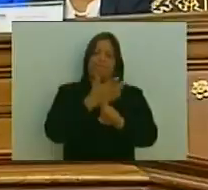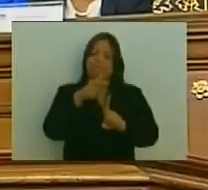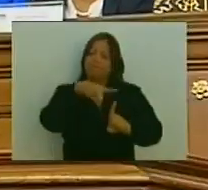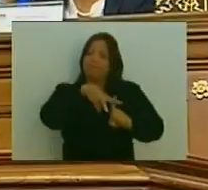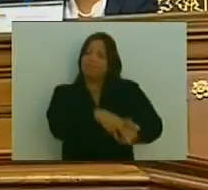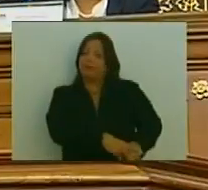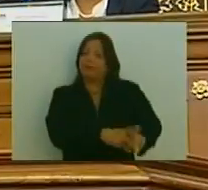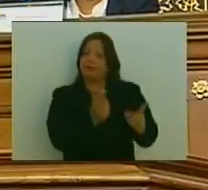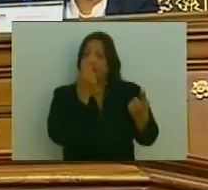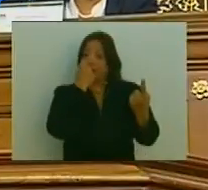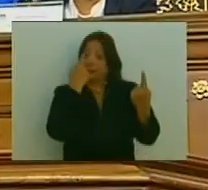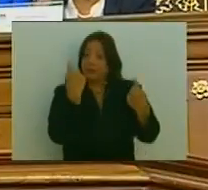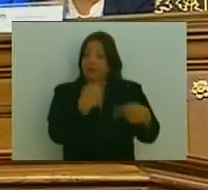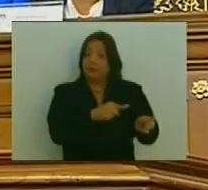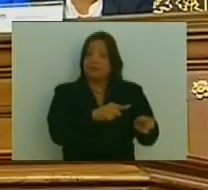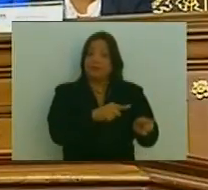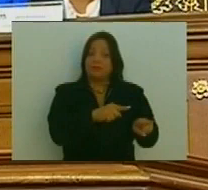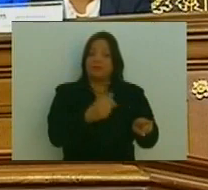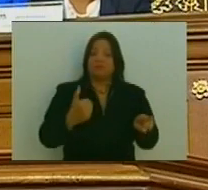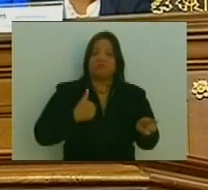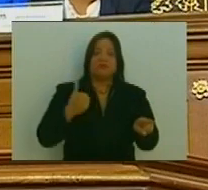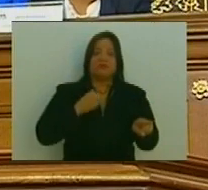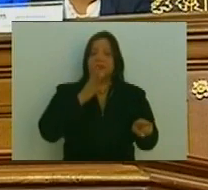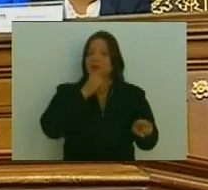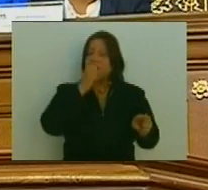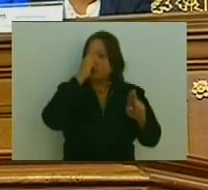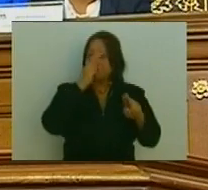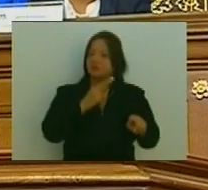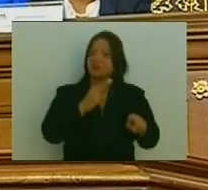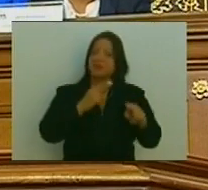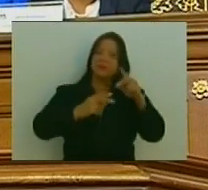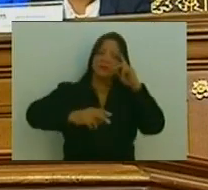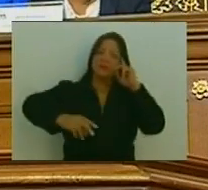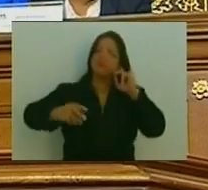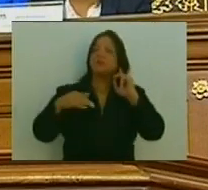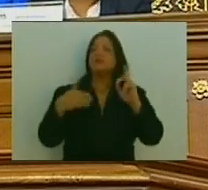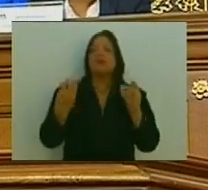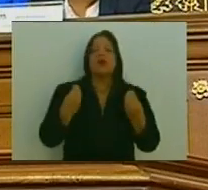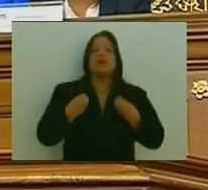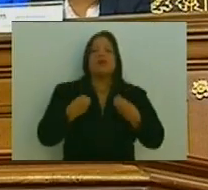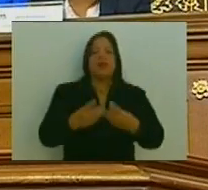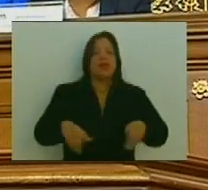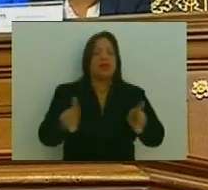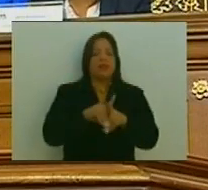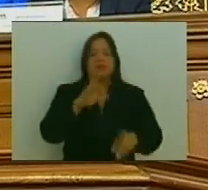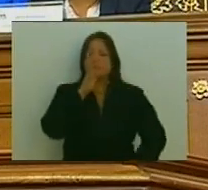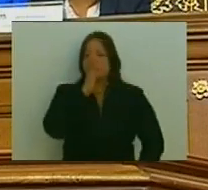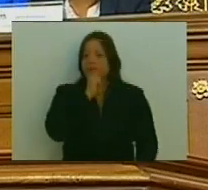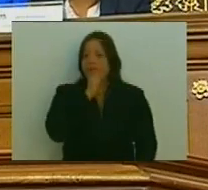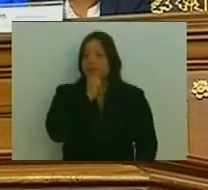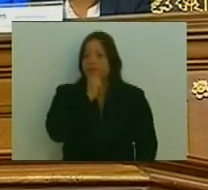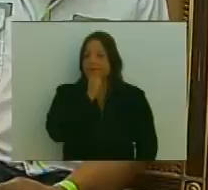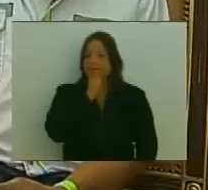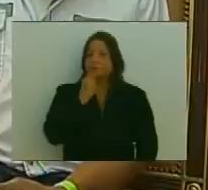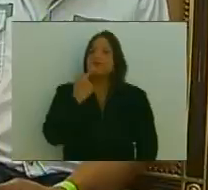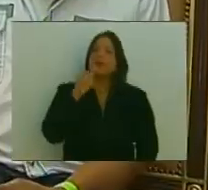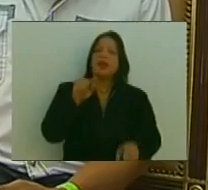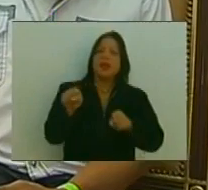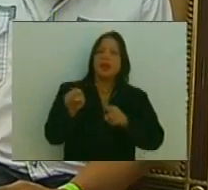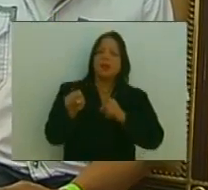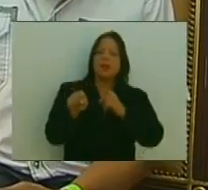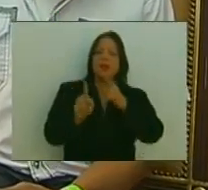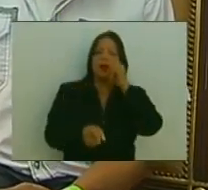inferiores o carentes de cualquier cualidad que les permitiera llevar una vida digna. Era común verlas